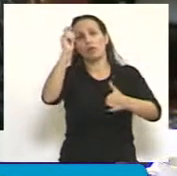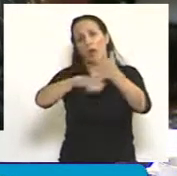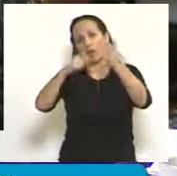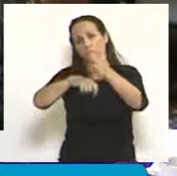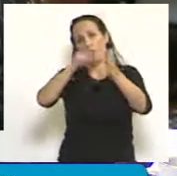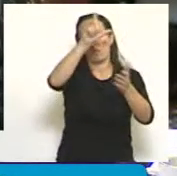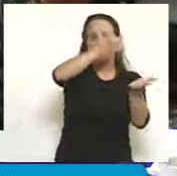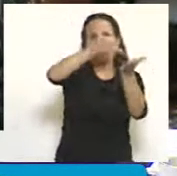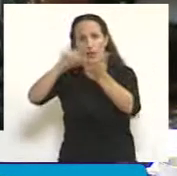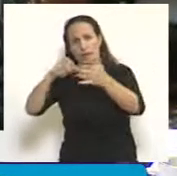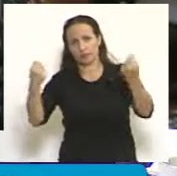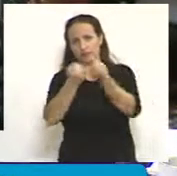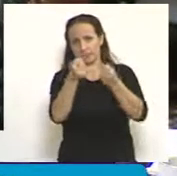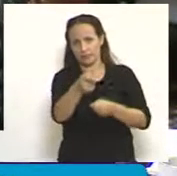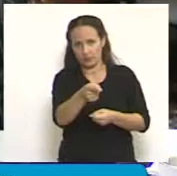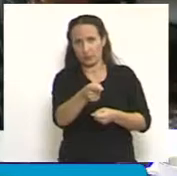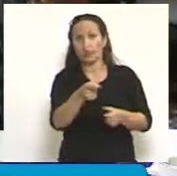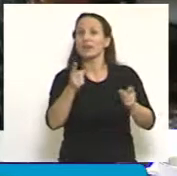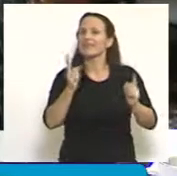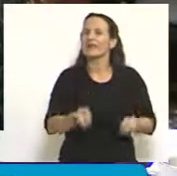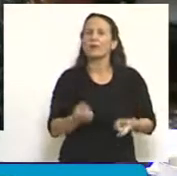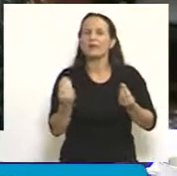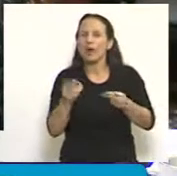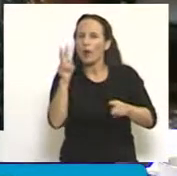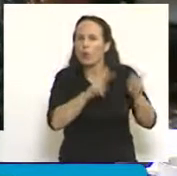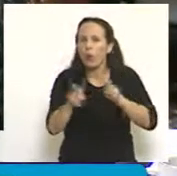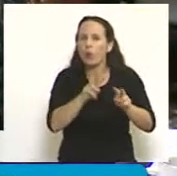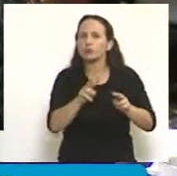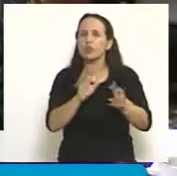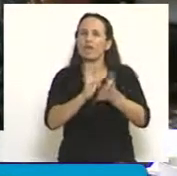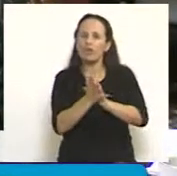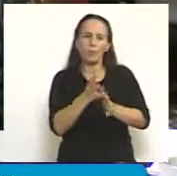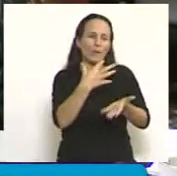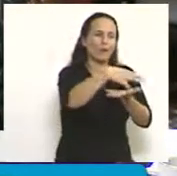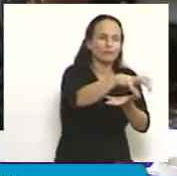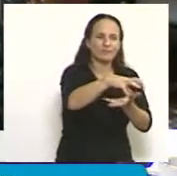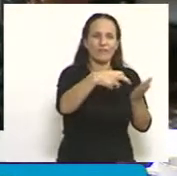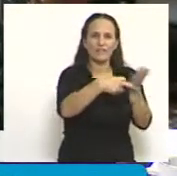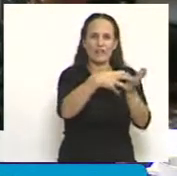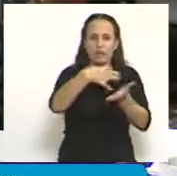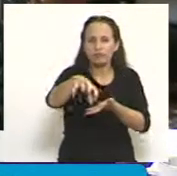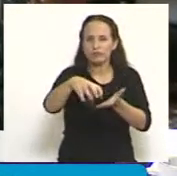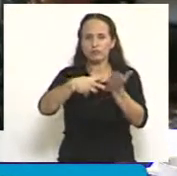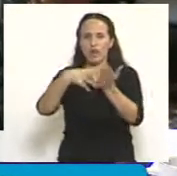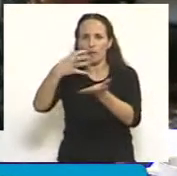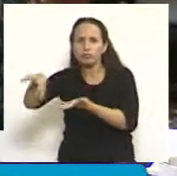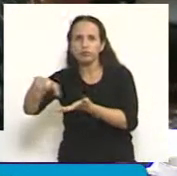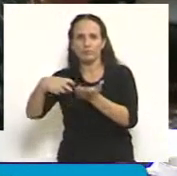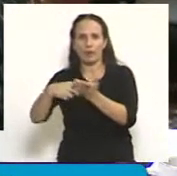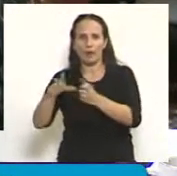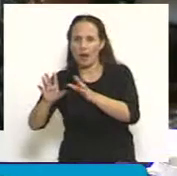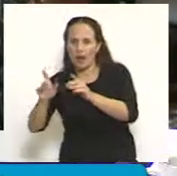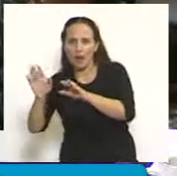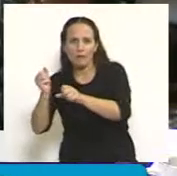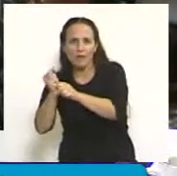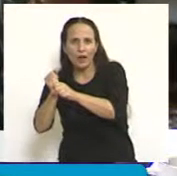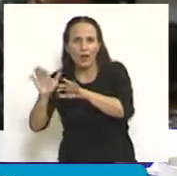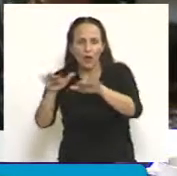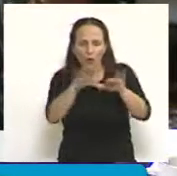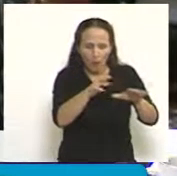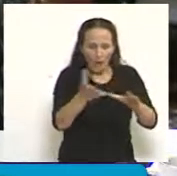nombre, no lo voy a decir porque vamos a ver si ustedes pueden ejercitar su memoria, porque en ese tiempo todos estábamos